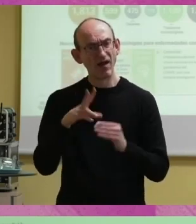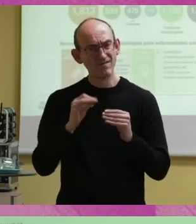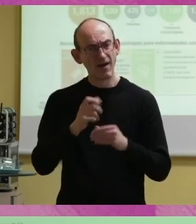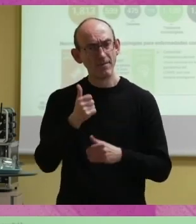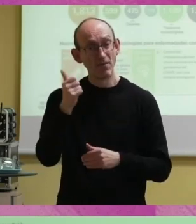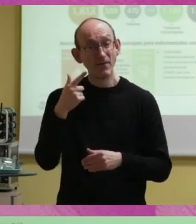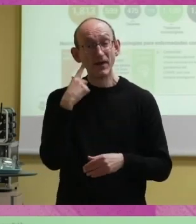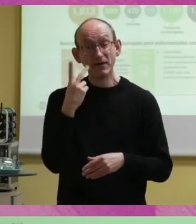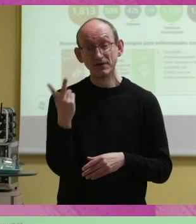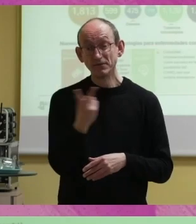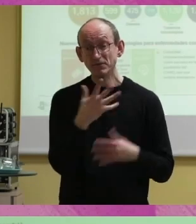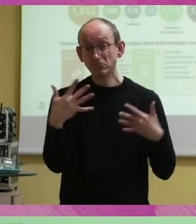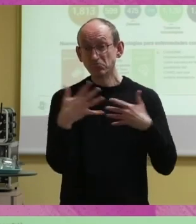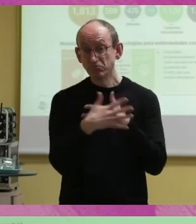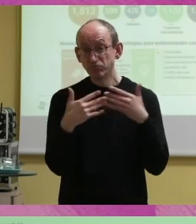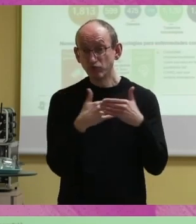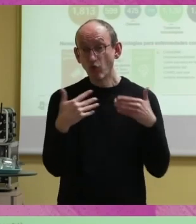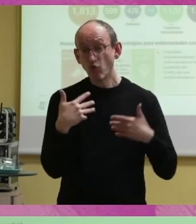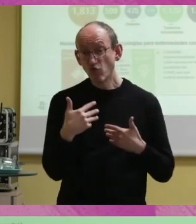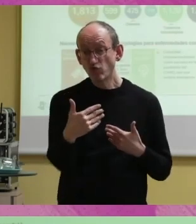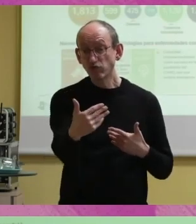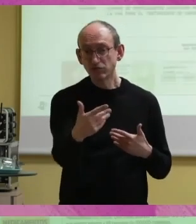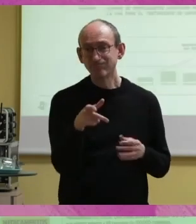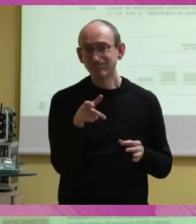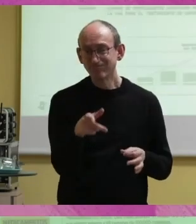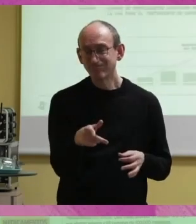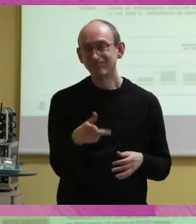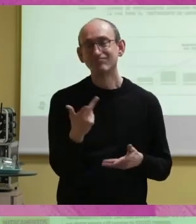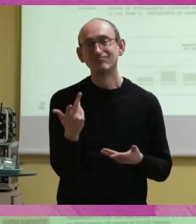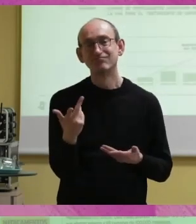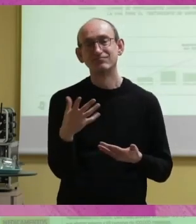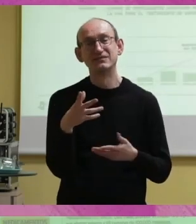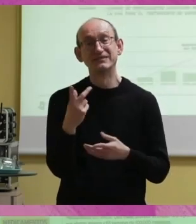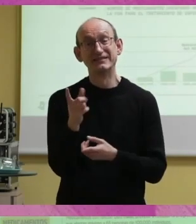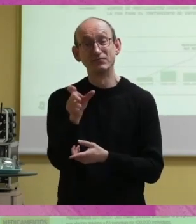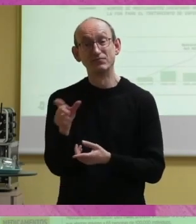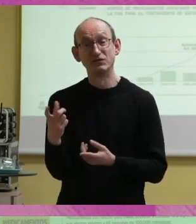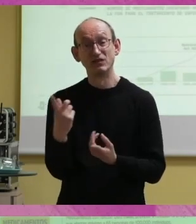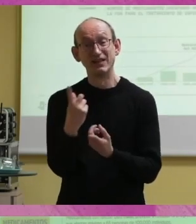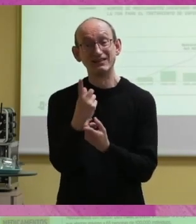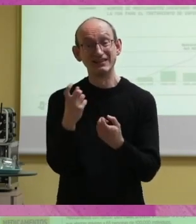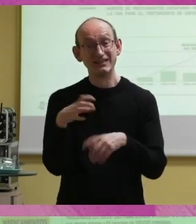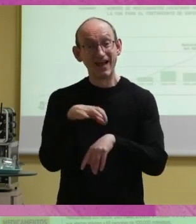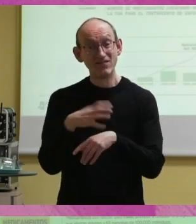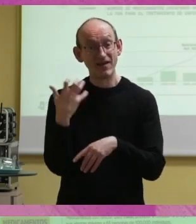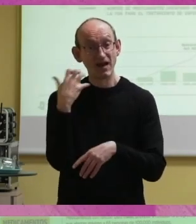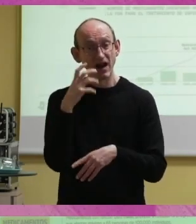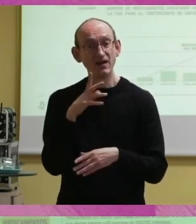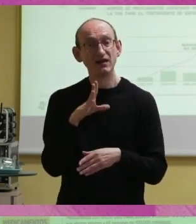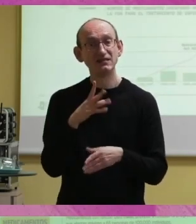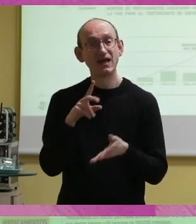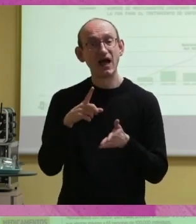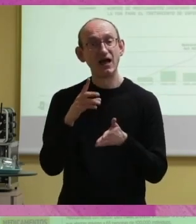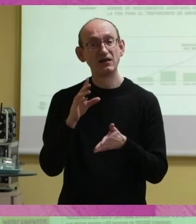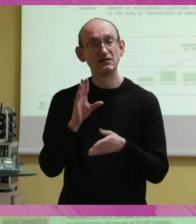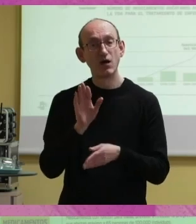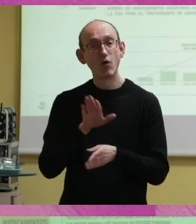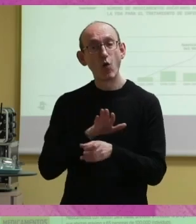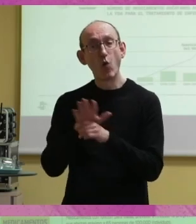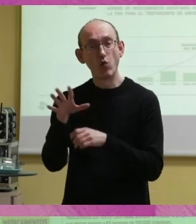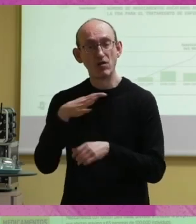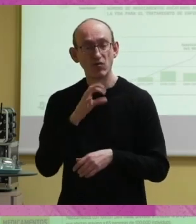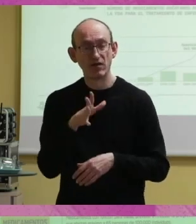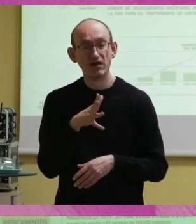si combinándolas en un futuro podemos cubrir las necesidades de las enfermedades raras. Muchas de las actuales